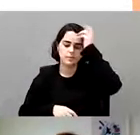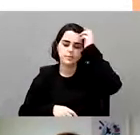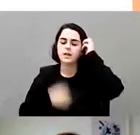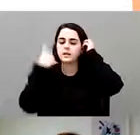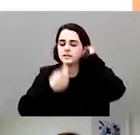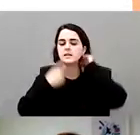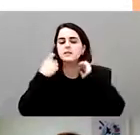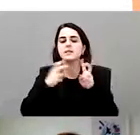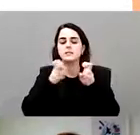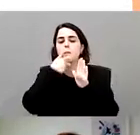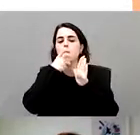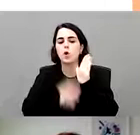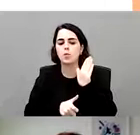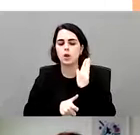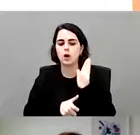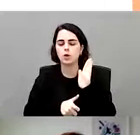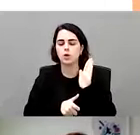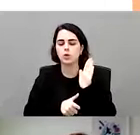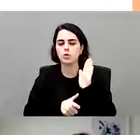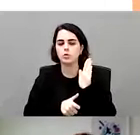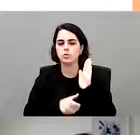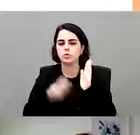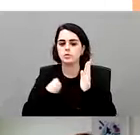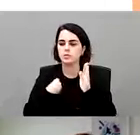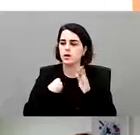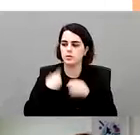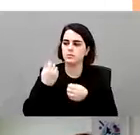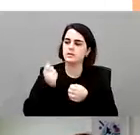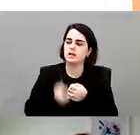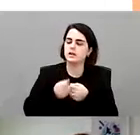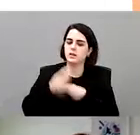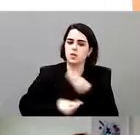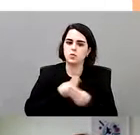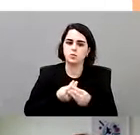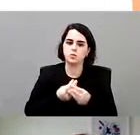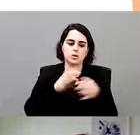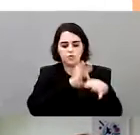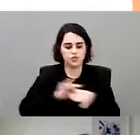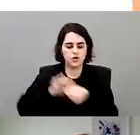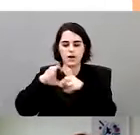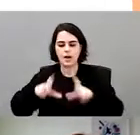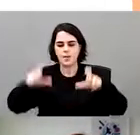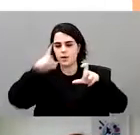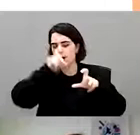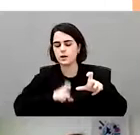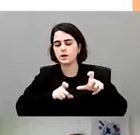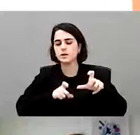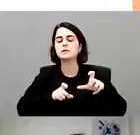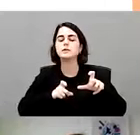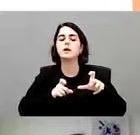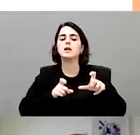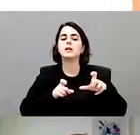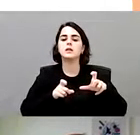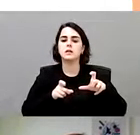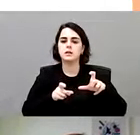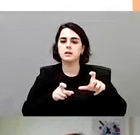en el vocabulario que ella tenía cercano, en su reconocimiento de imágenes, pero sabíamos que conocía